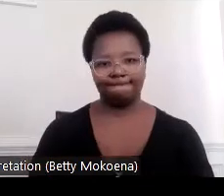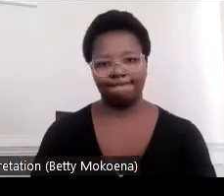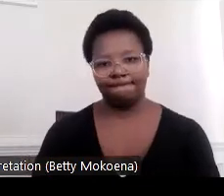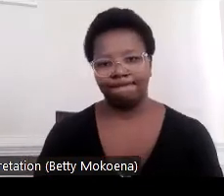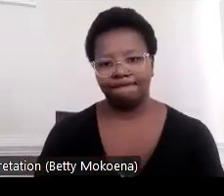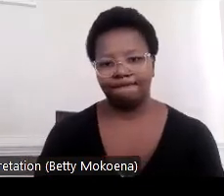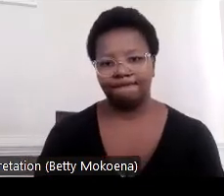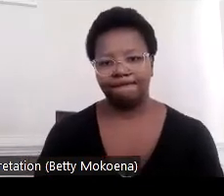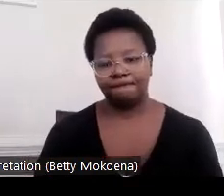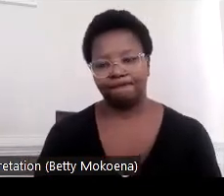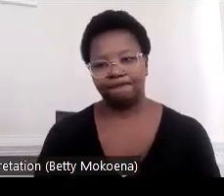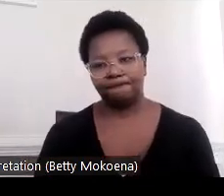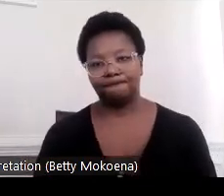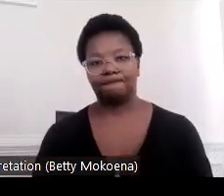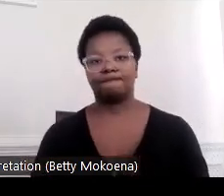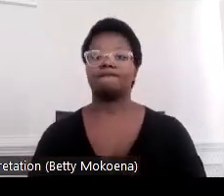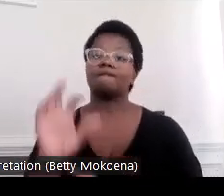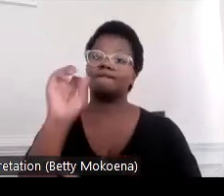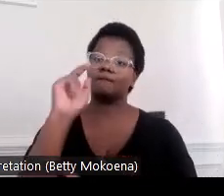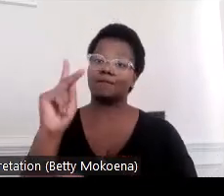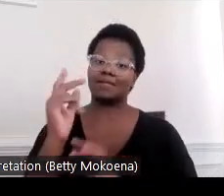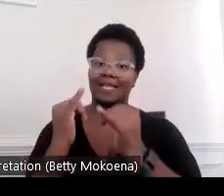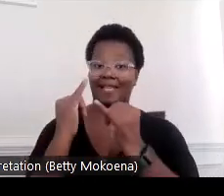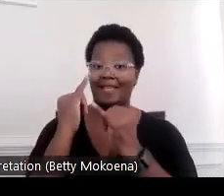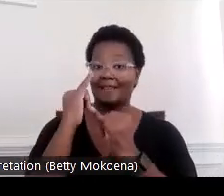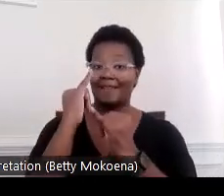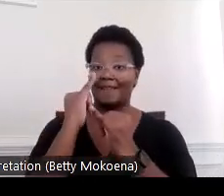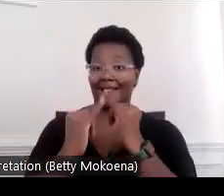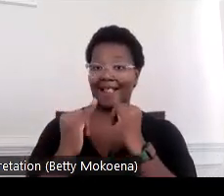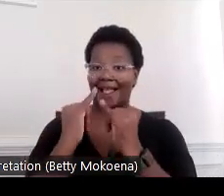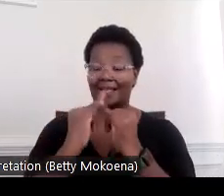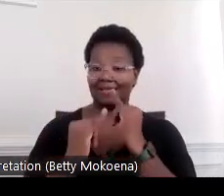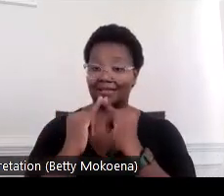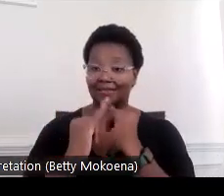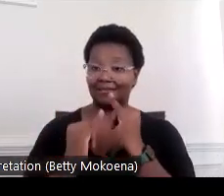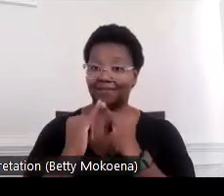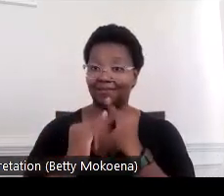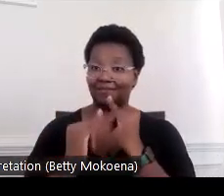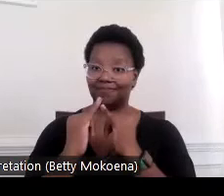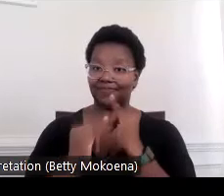muy bien la regla final